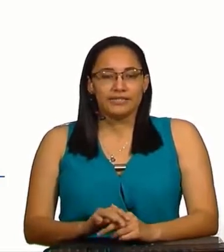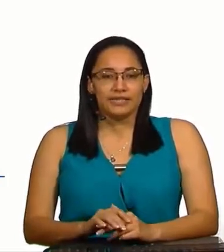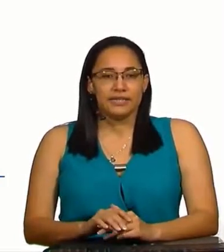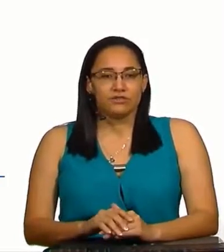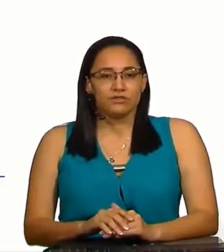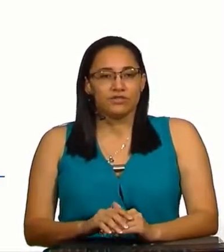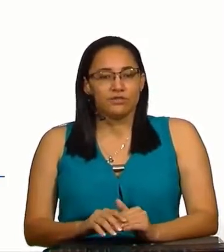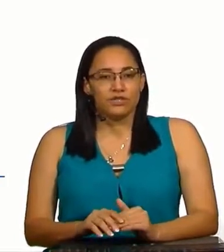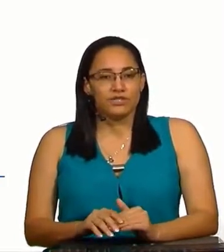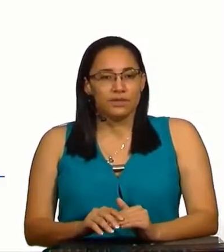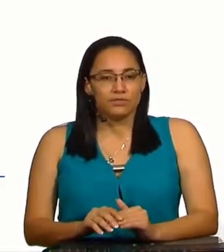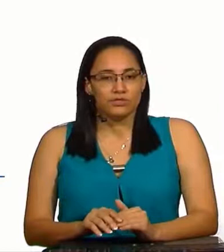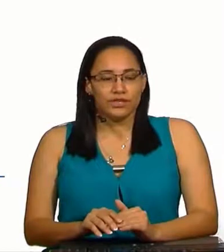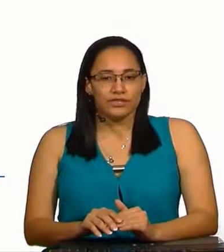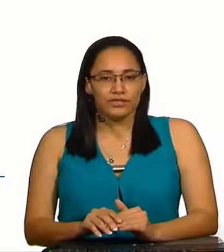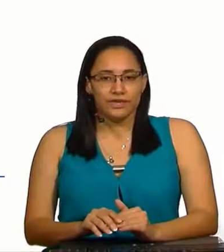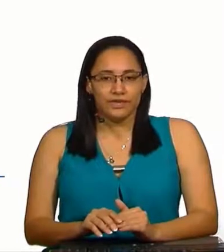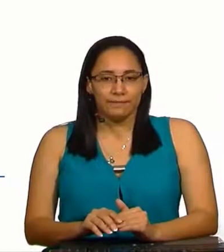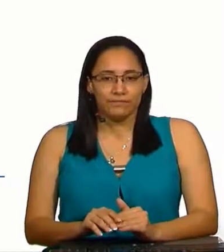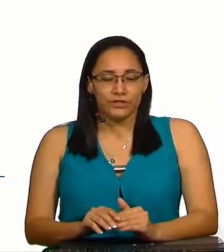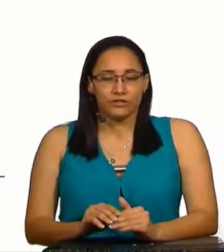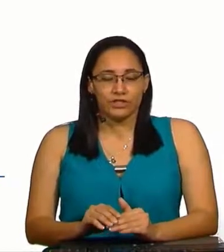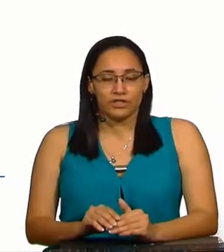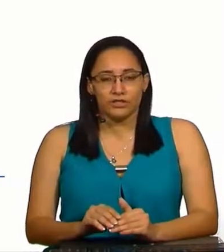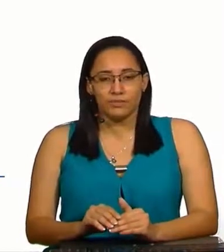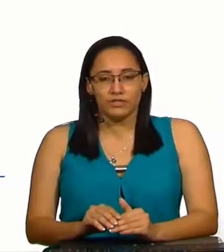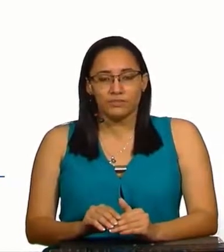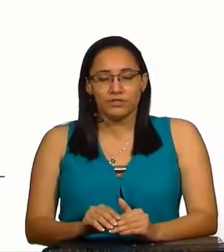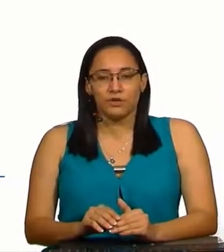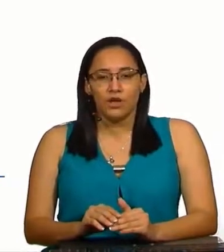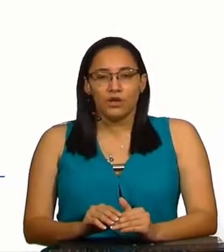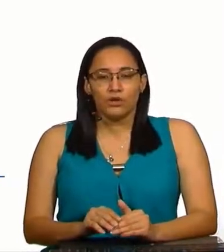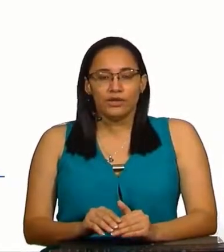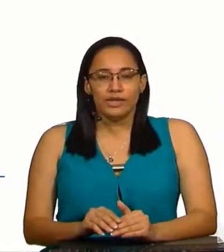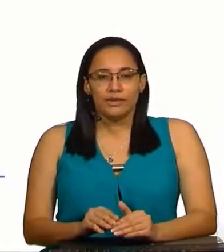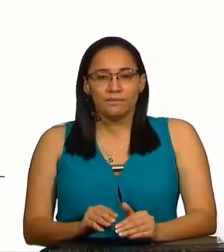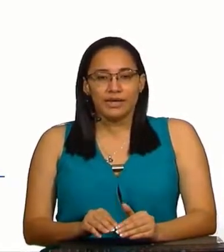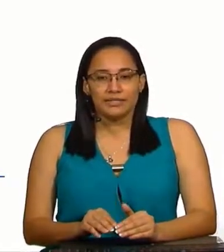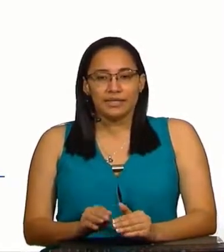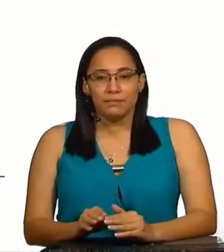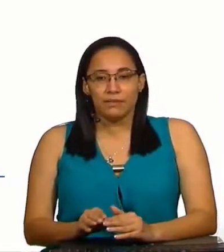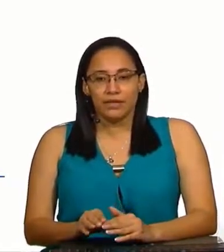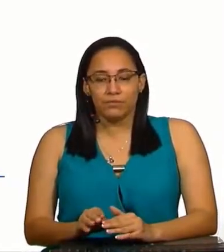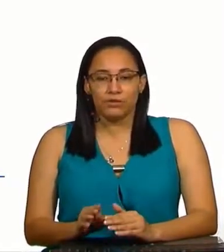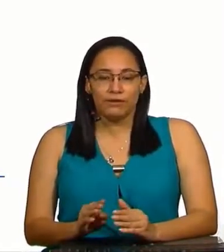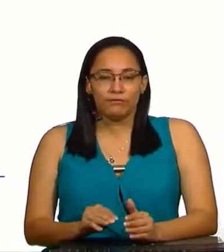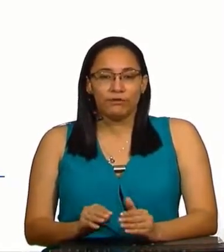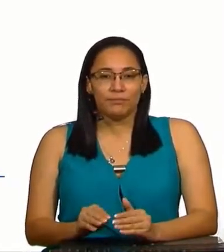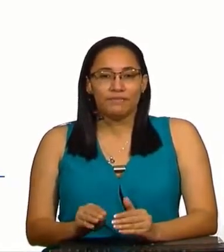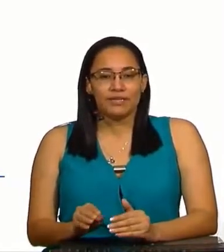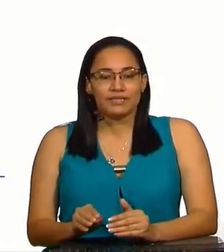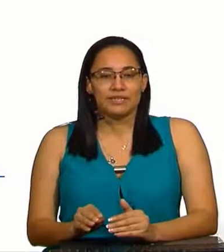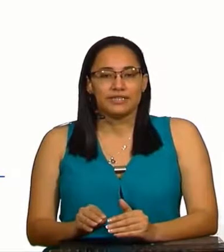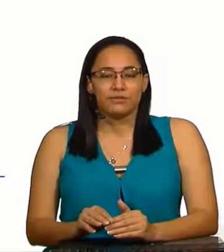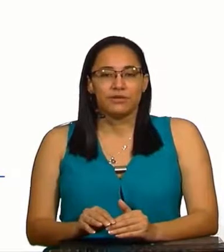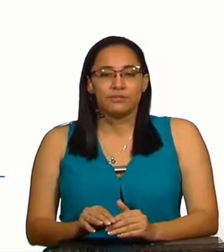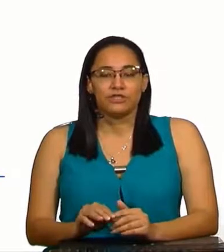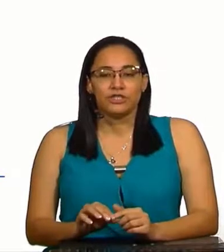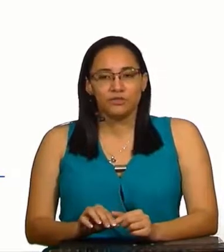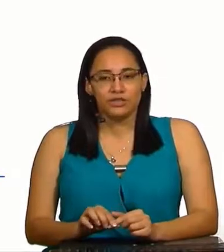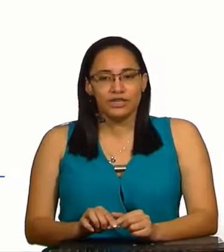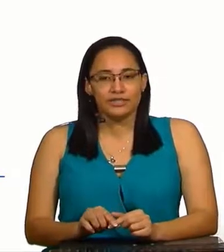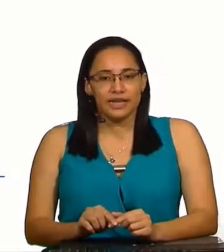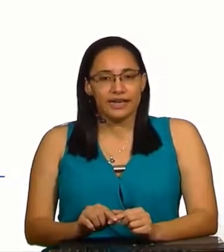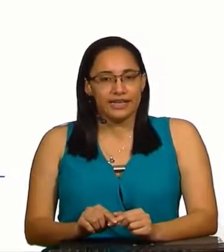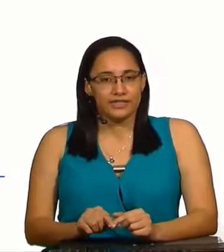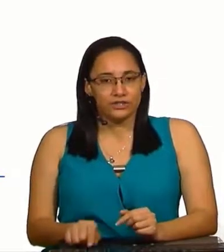quiere decir? Que nosotros utilizamos los sentidos de percepción con el can más el verbo, la forma base de este verbo,